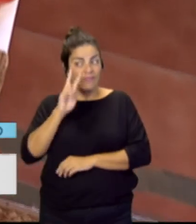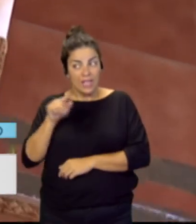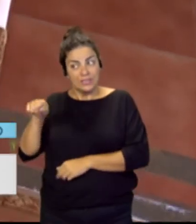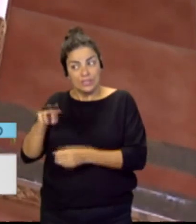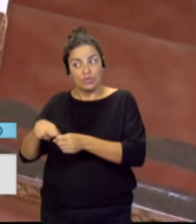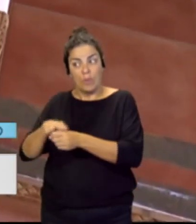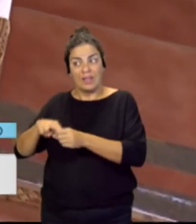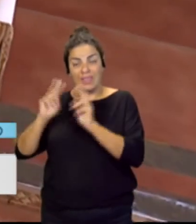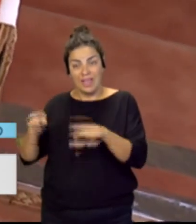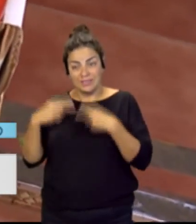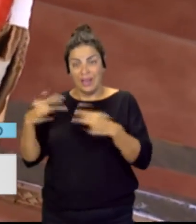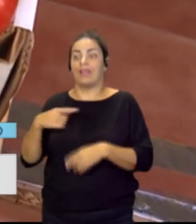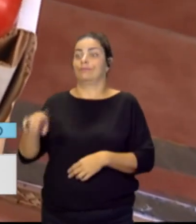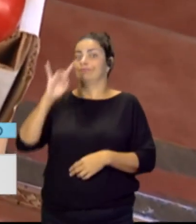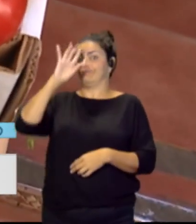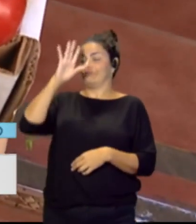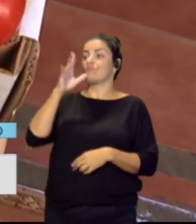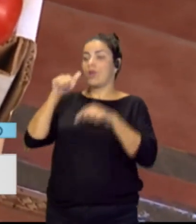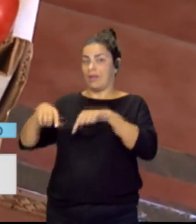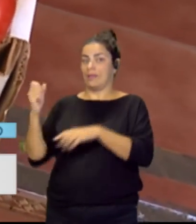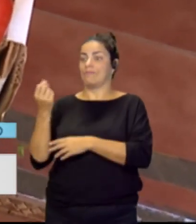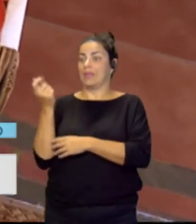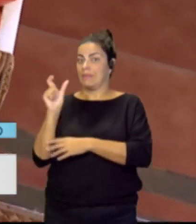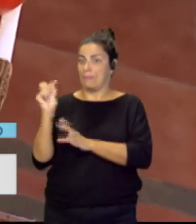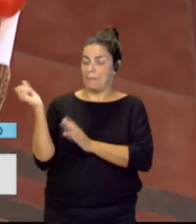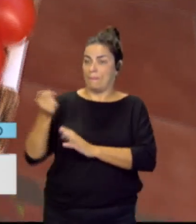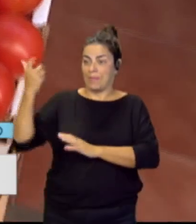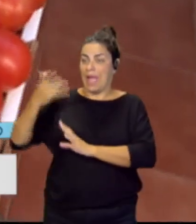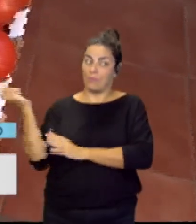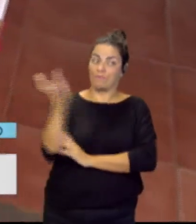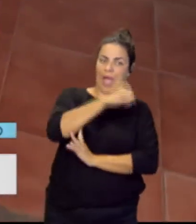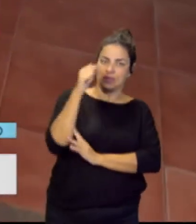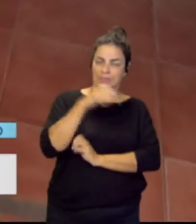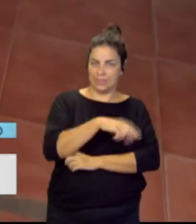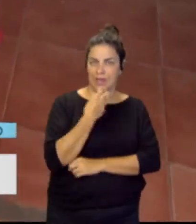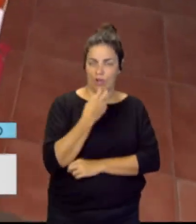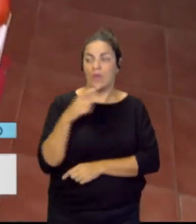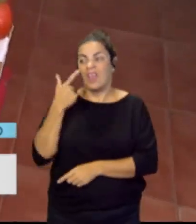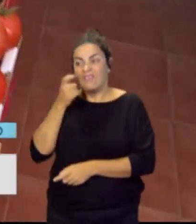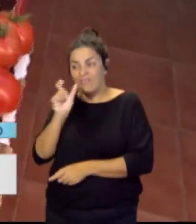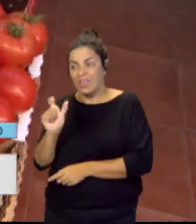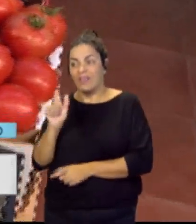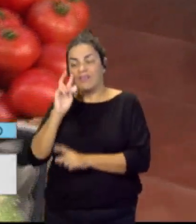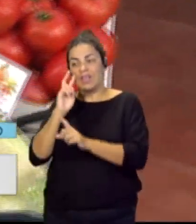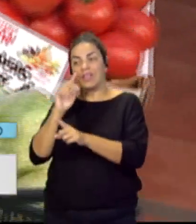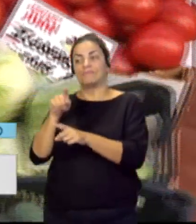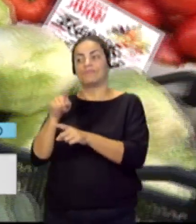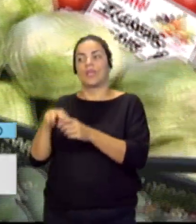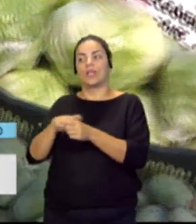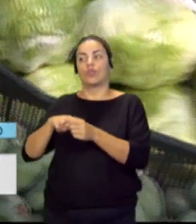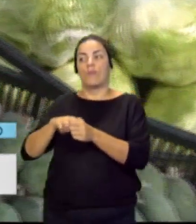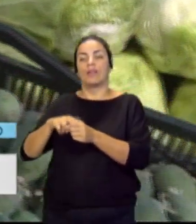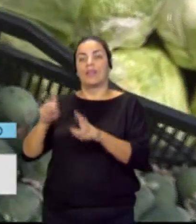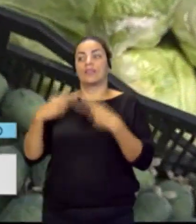eso sorpresa Mónica porque aquí está más caro que como lo venden ahí en la gomera ahora mismo Fíjate en el cartel el tomate de ensalada están vendiendo